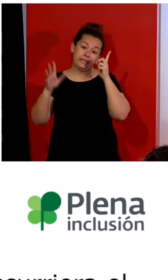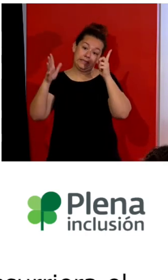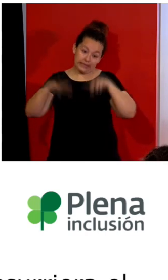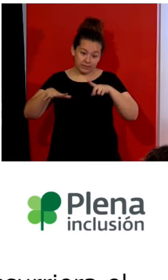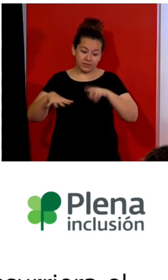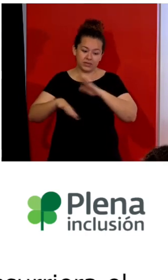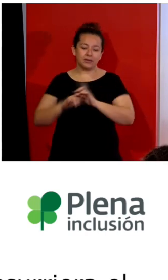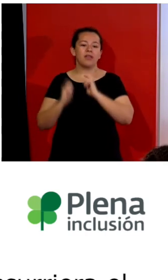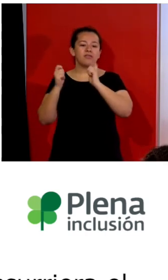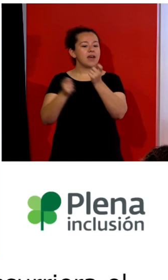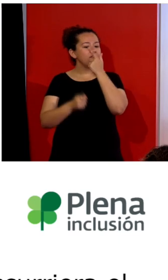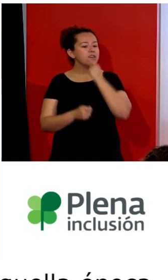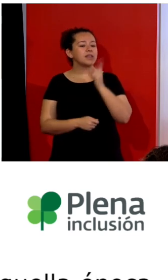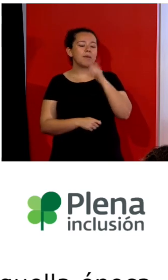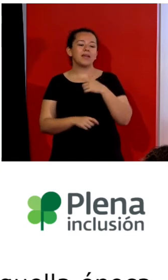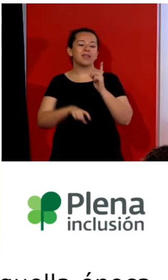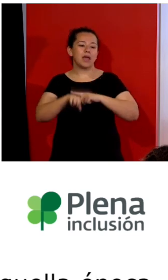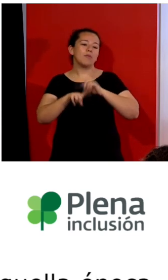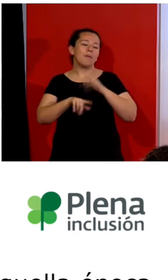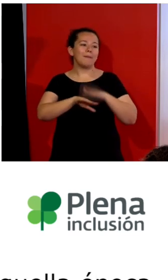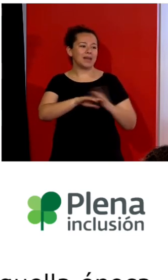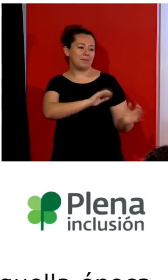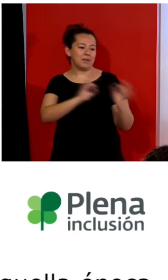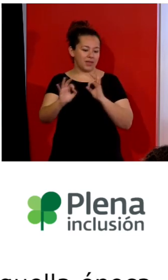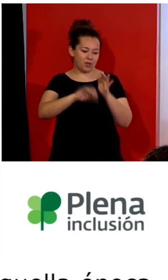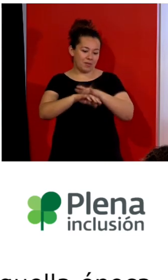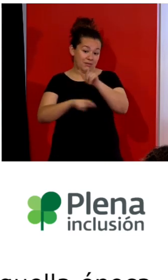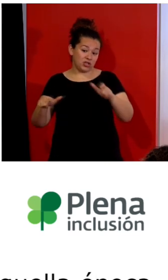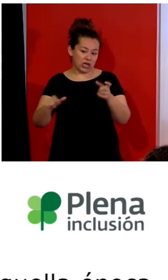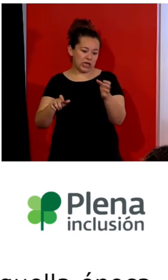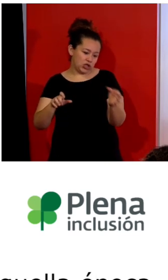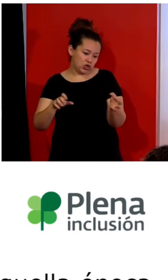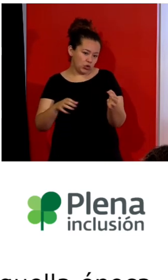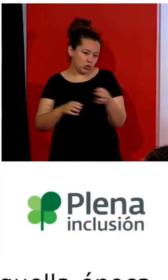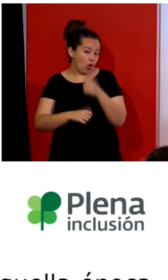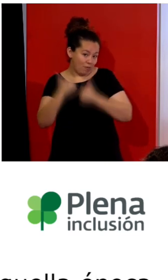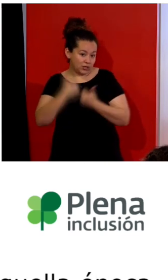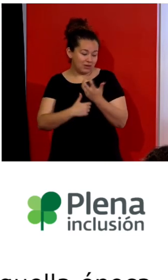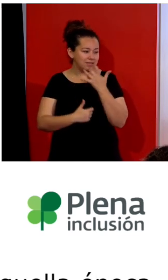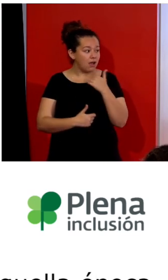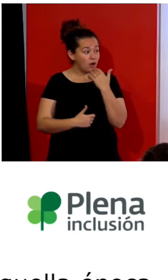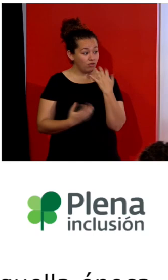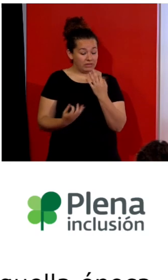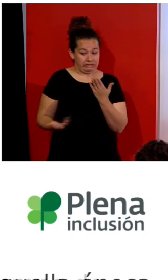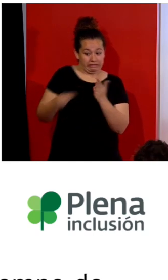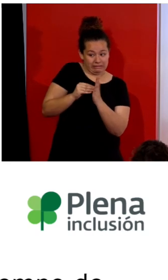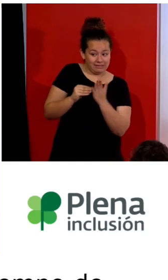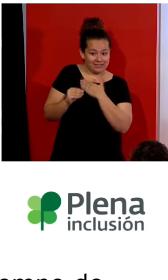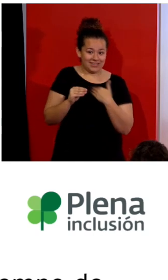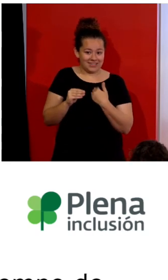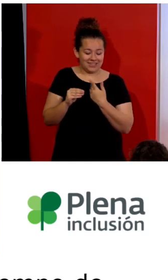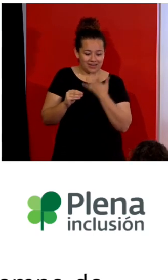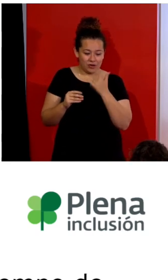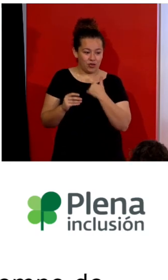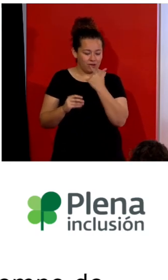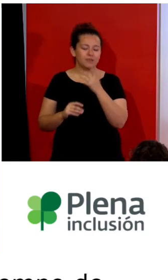para facilitar también el tiempo de preparación a los opositores. Si tienes algo que añadir a lo que voy diciendo, Silvia. Sí,